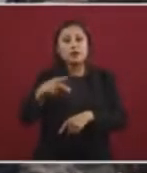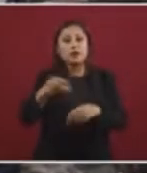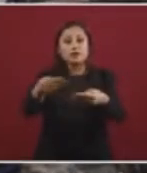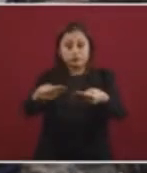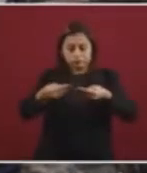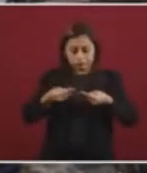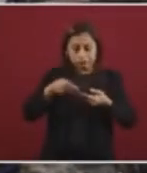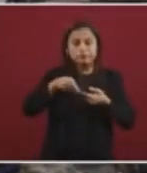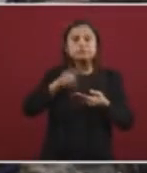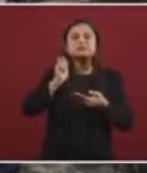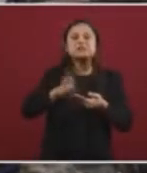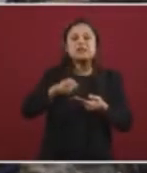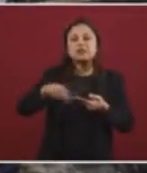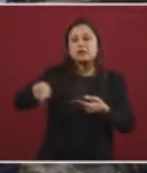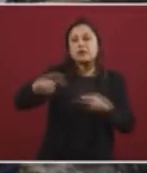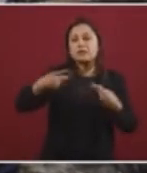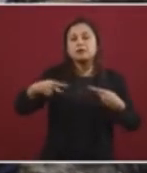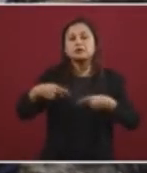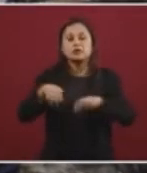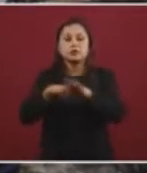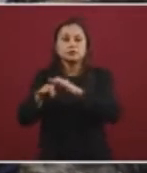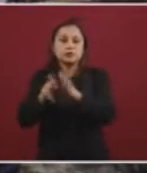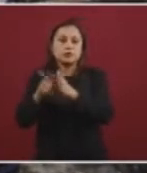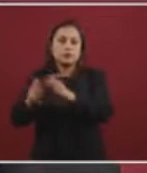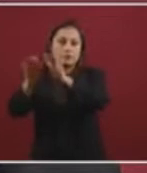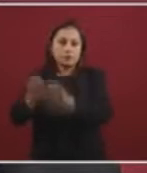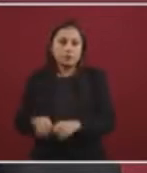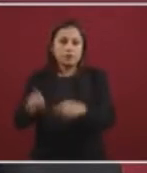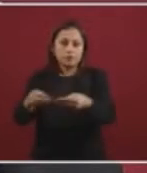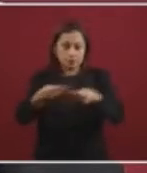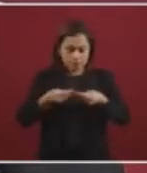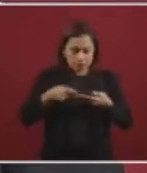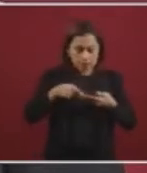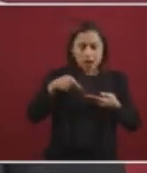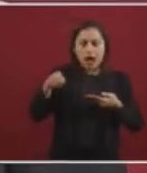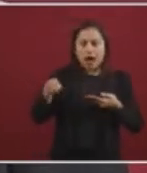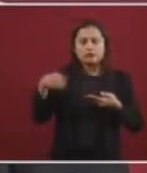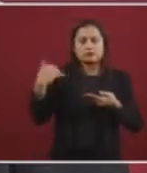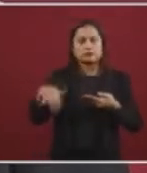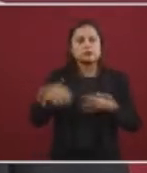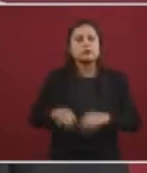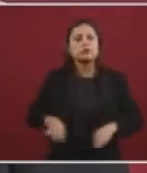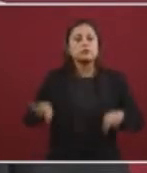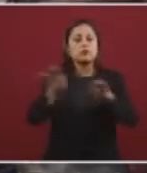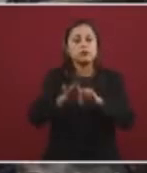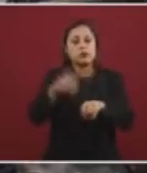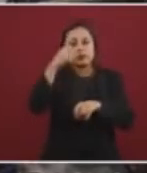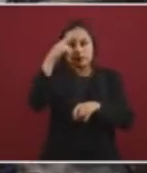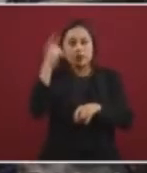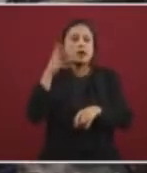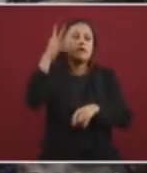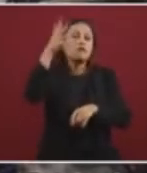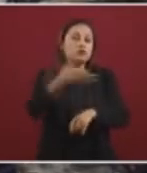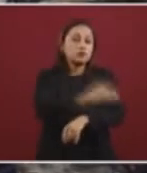periodismo, es crucial para decidir el futuro que quieren para ellos, para sus hijos y para sus hijas. Por eso,